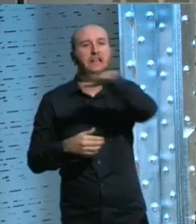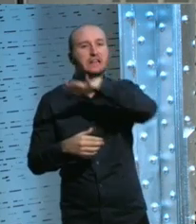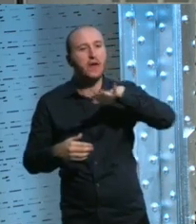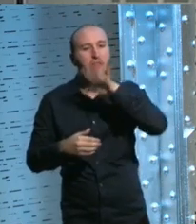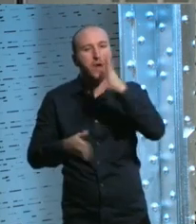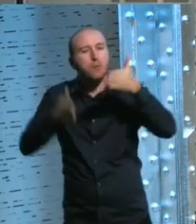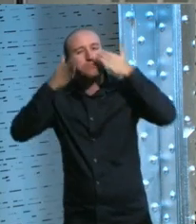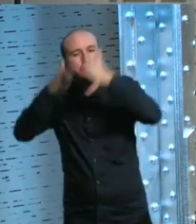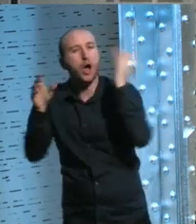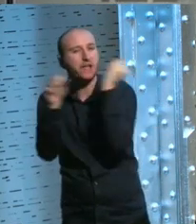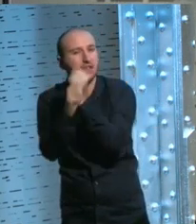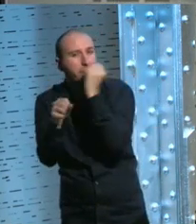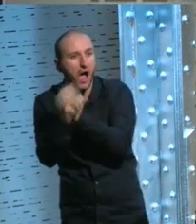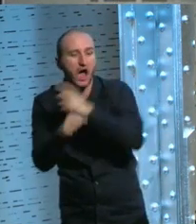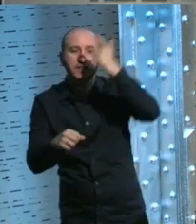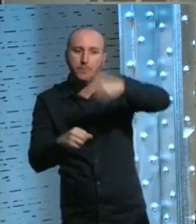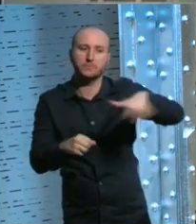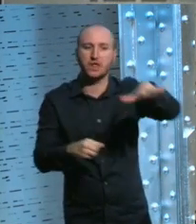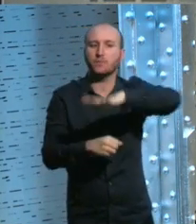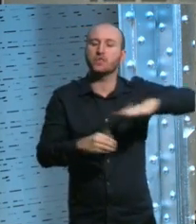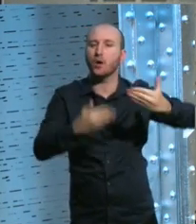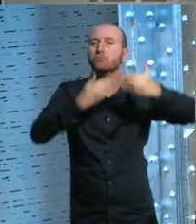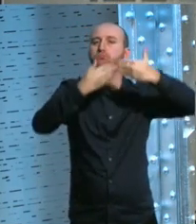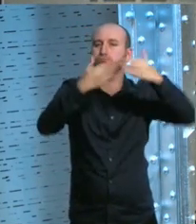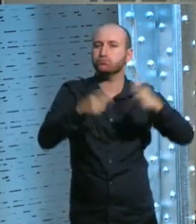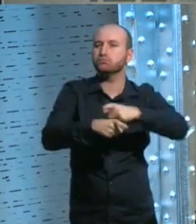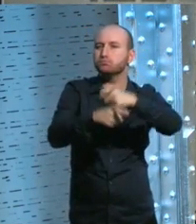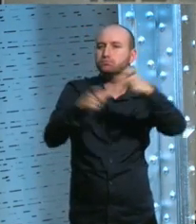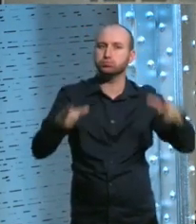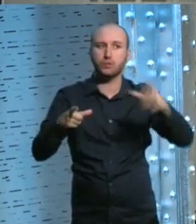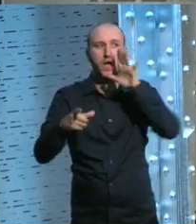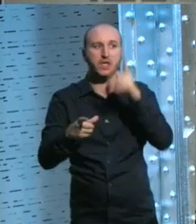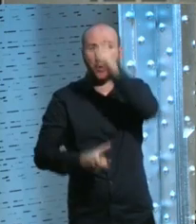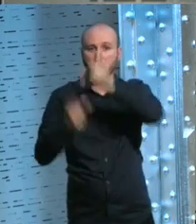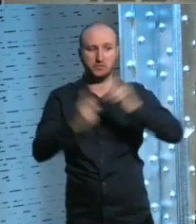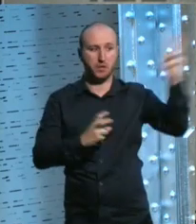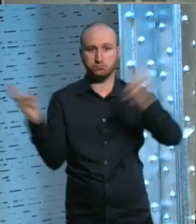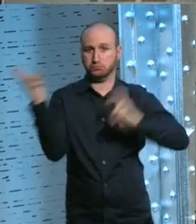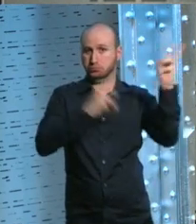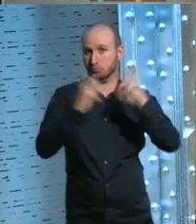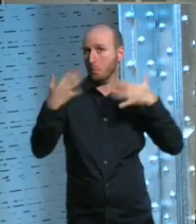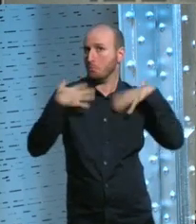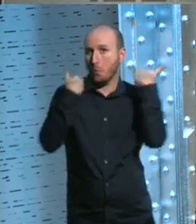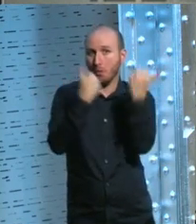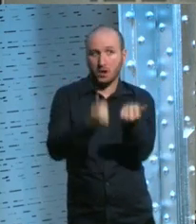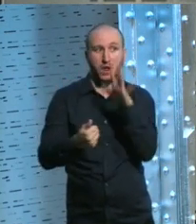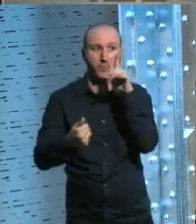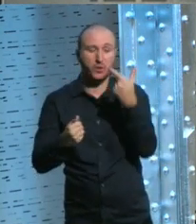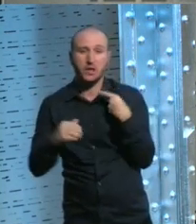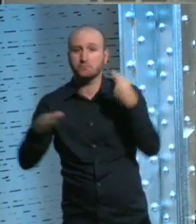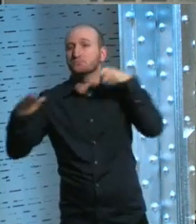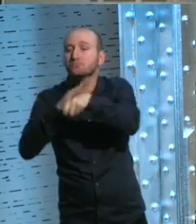y quisieron crear un espacio abierto donde estuvieran todos los que querían venir con después problemas de